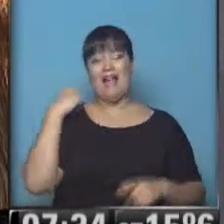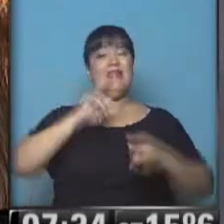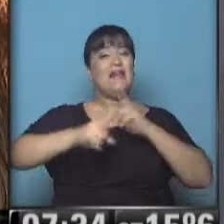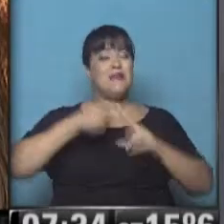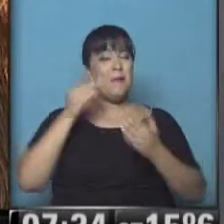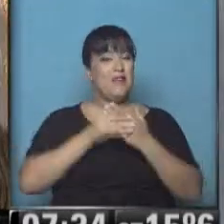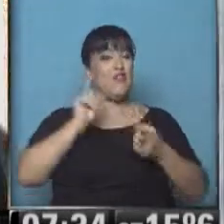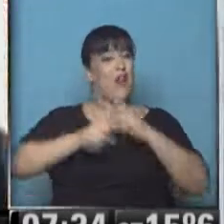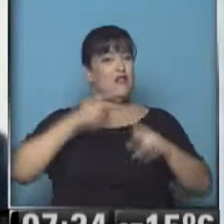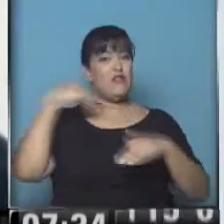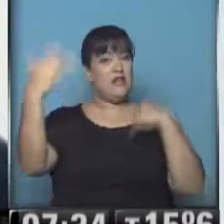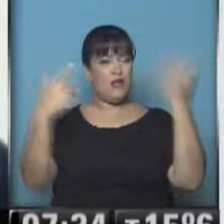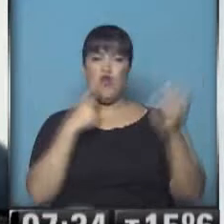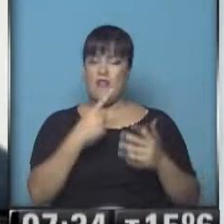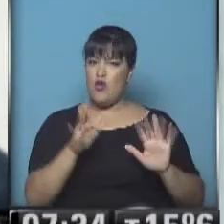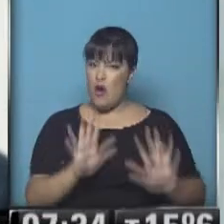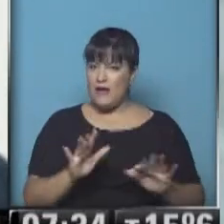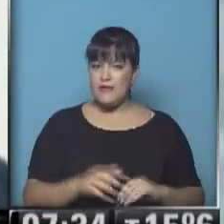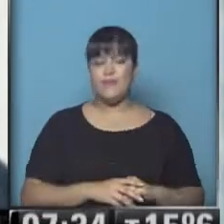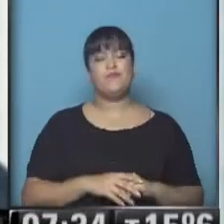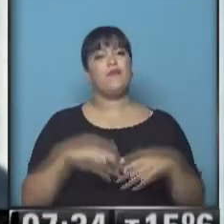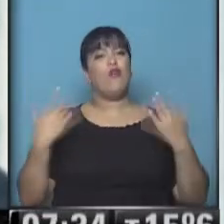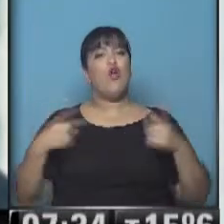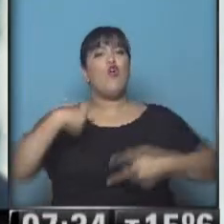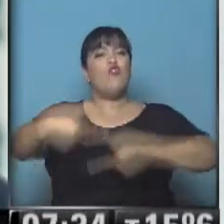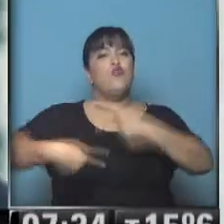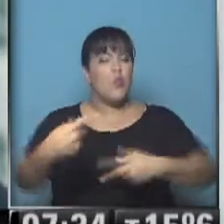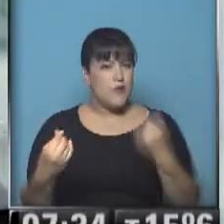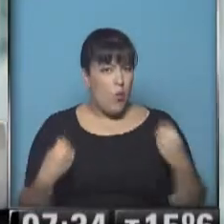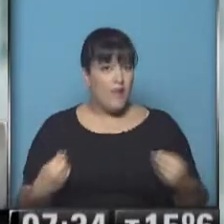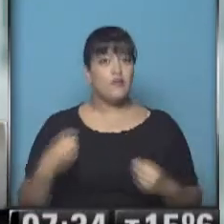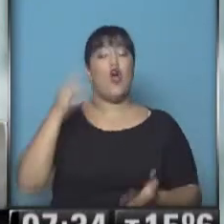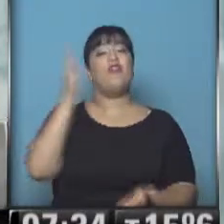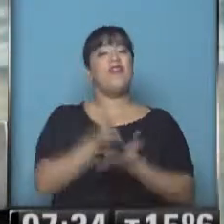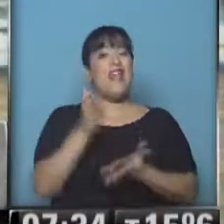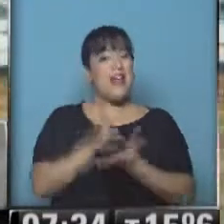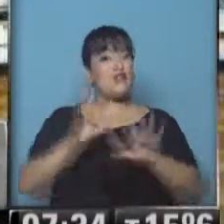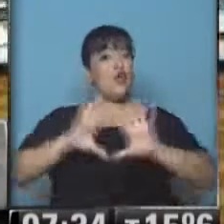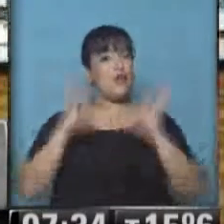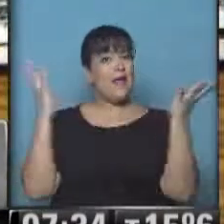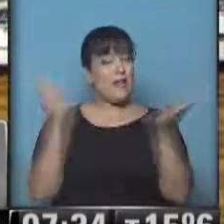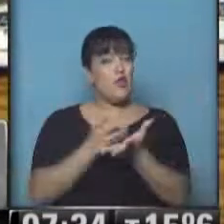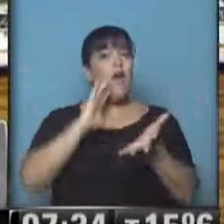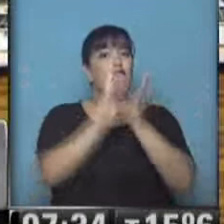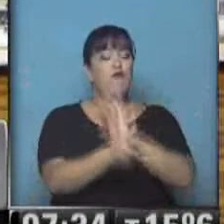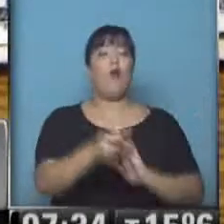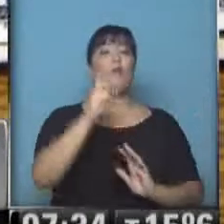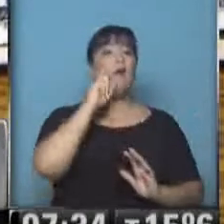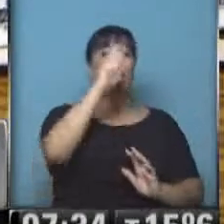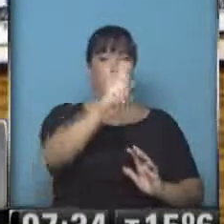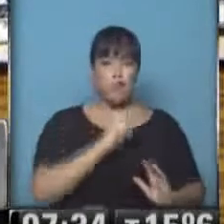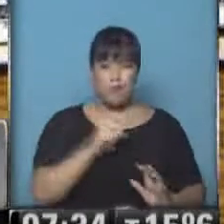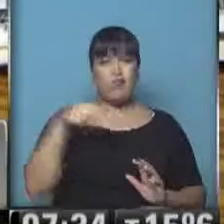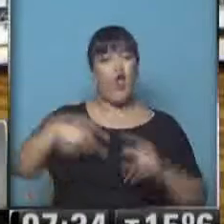país cuáles son las consecuencias bueno en el derecho internacional desacato a un estado no tiene